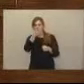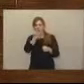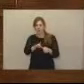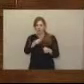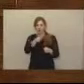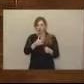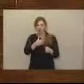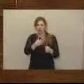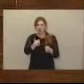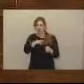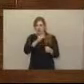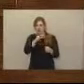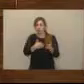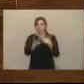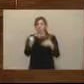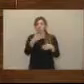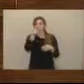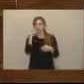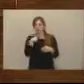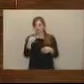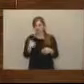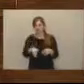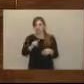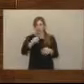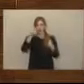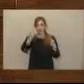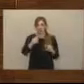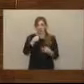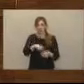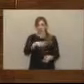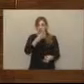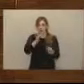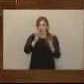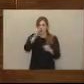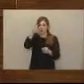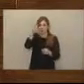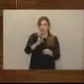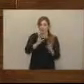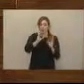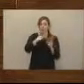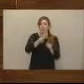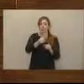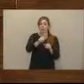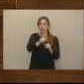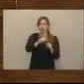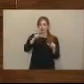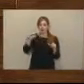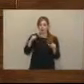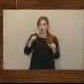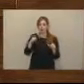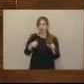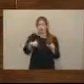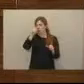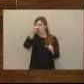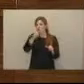vergüenza y no dejamos ya la credibilidad. Y a la vista de esta moción, una vez escuchados al resto de portavoces, no sé tan siquiera